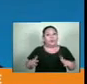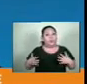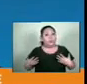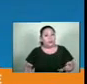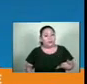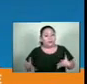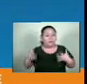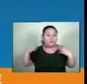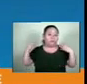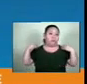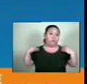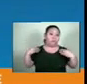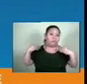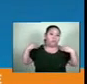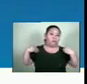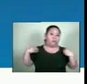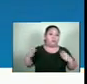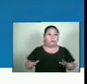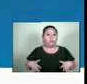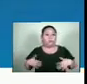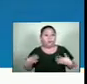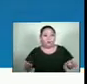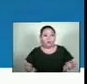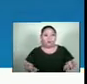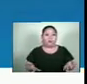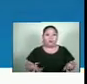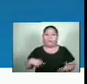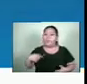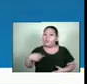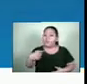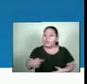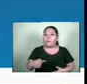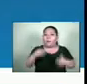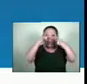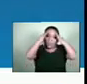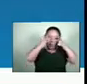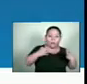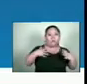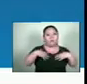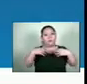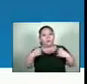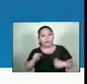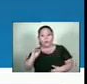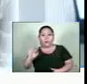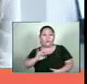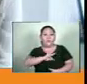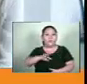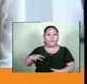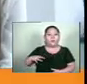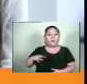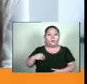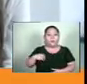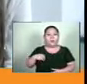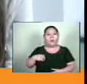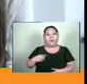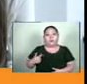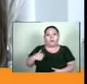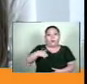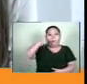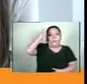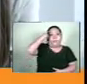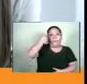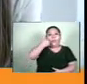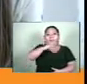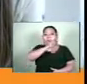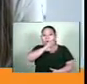el estrés relacionado con la constante preocupación por la salud y la salud de sus familias. Me voy a enfermar.